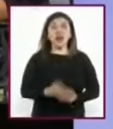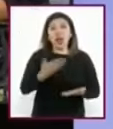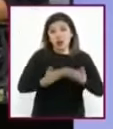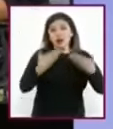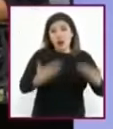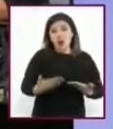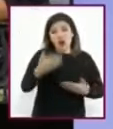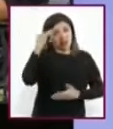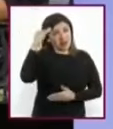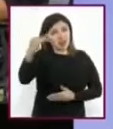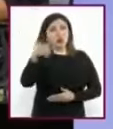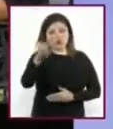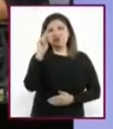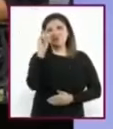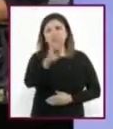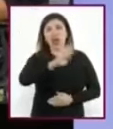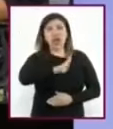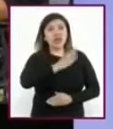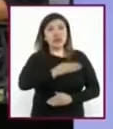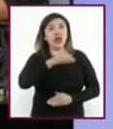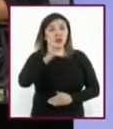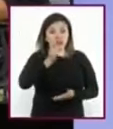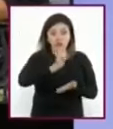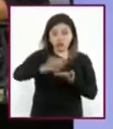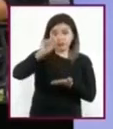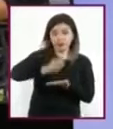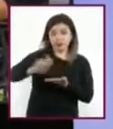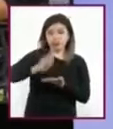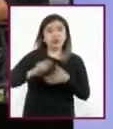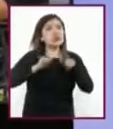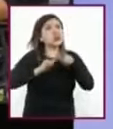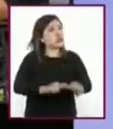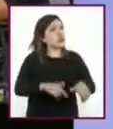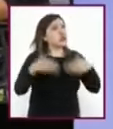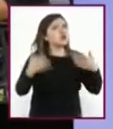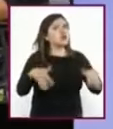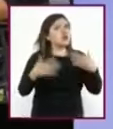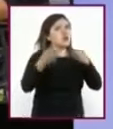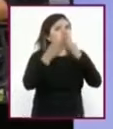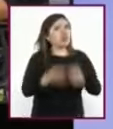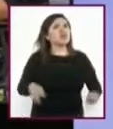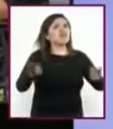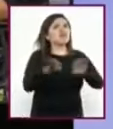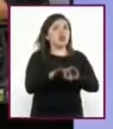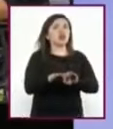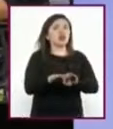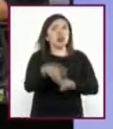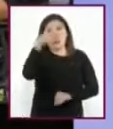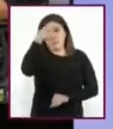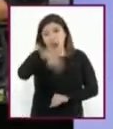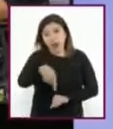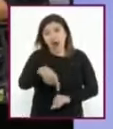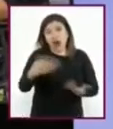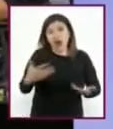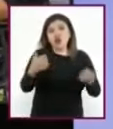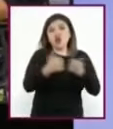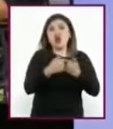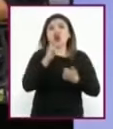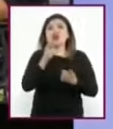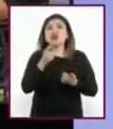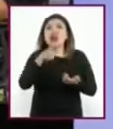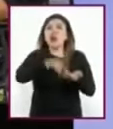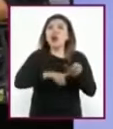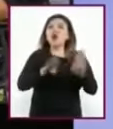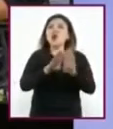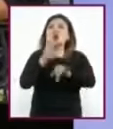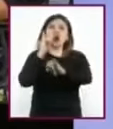Actualmente, lo puedes ver, el español escrito sigue con un peso fundamental, no nada más por fenómenos como el